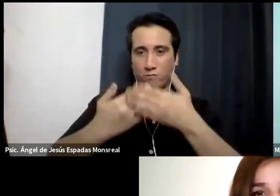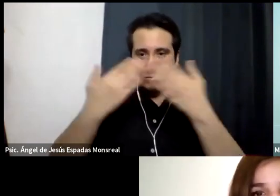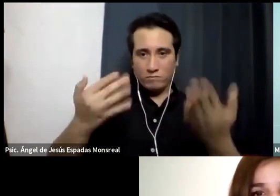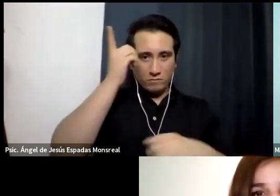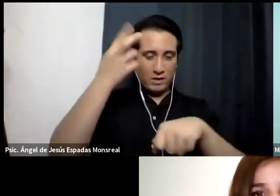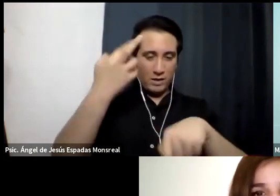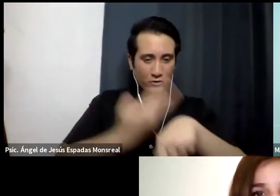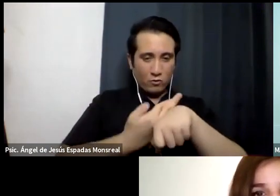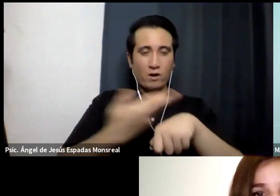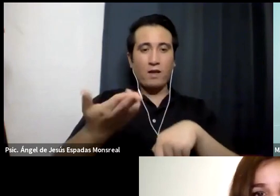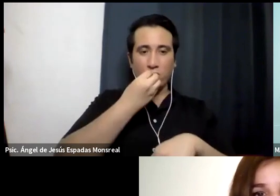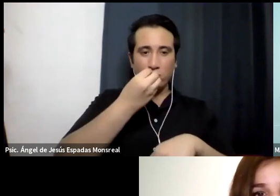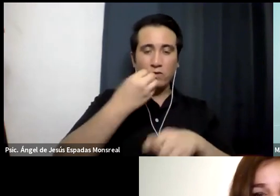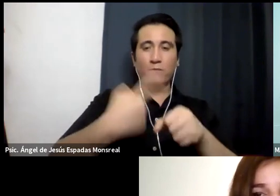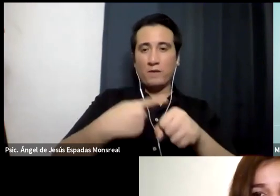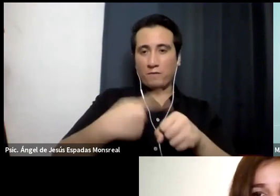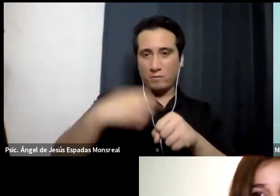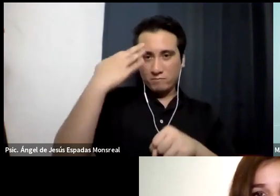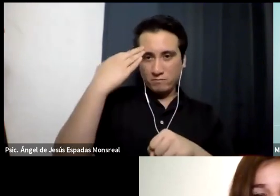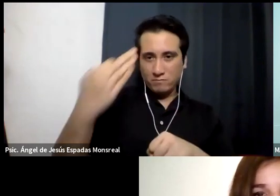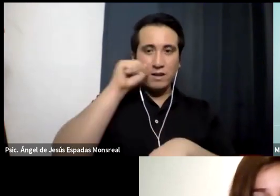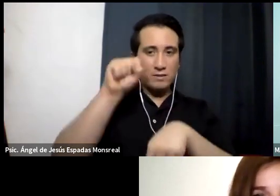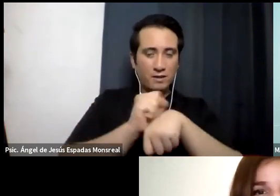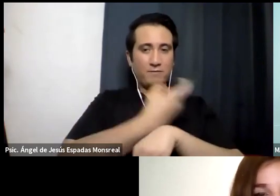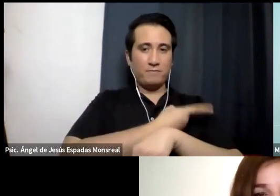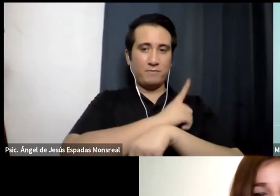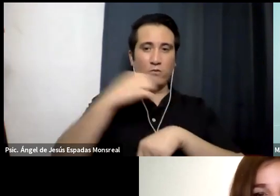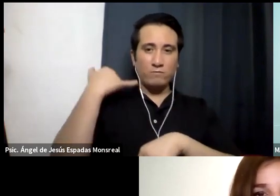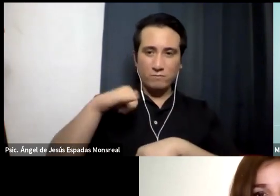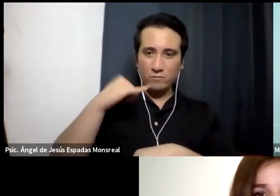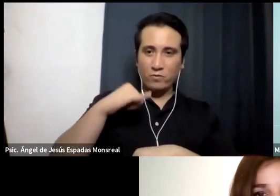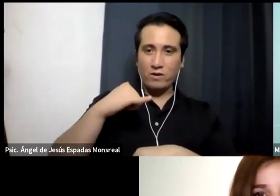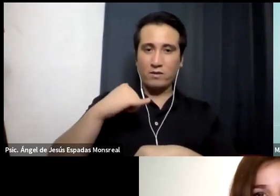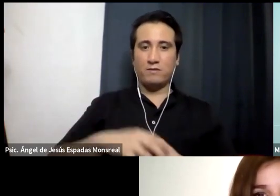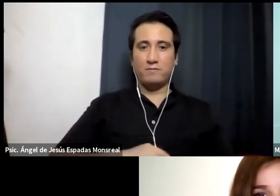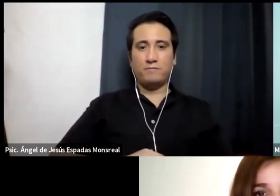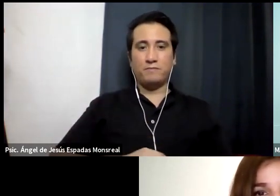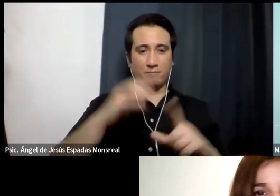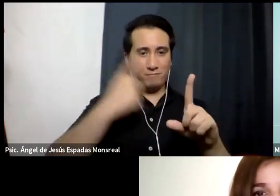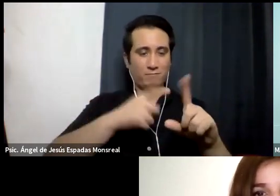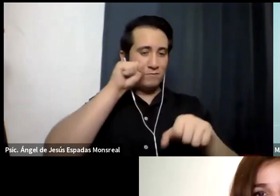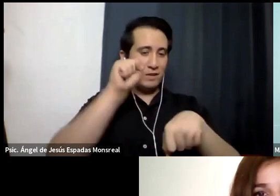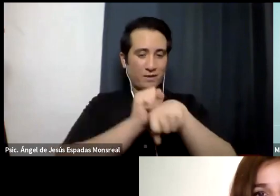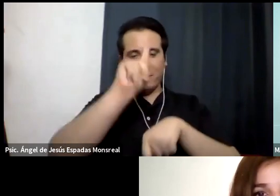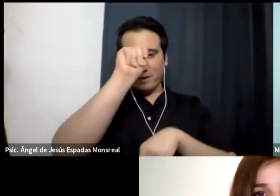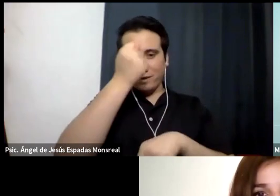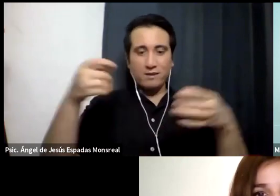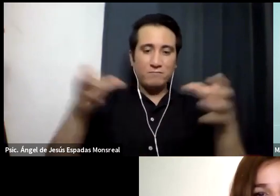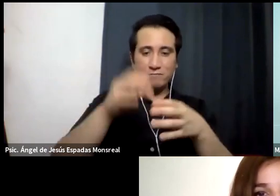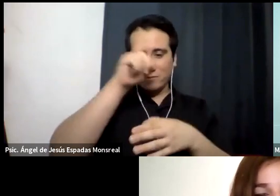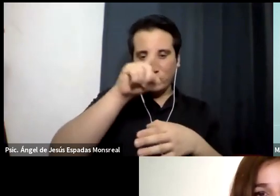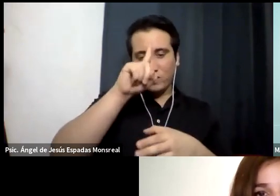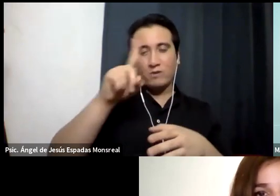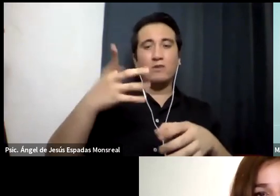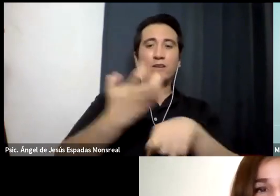Nutrición y Enfermedades Crónicas de la Secretaría de Salud de Yucatán. Es secretaria técnica del Consejo Estatal de